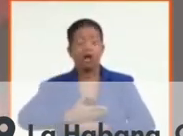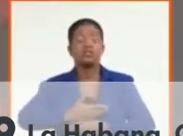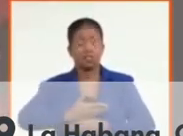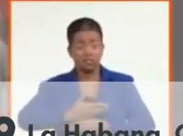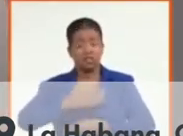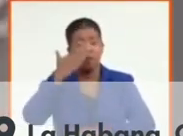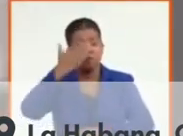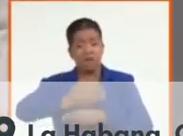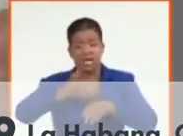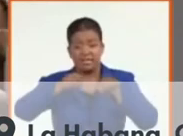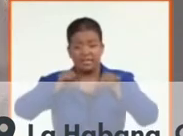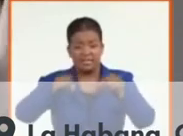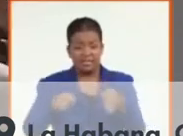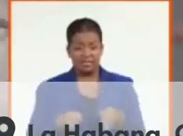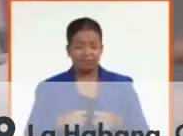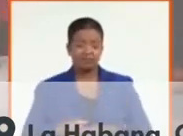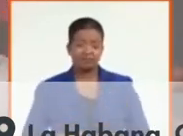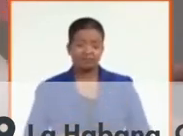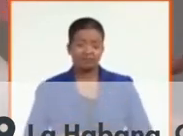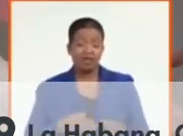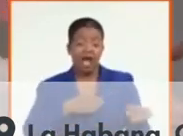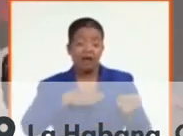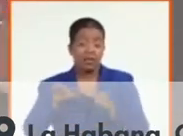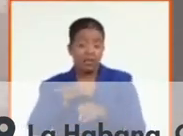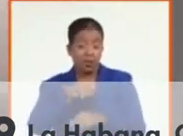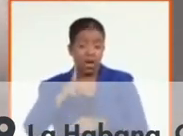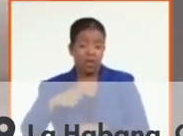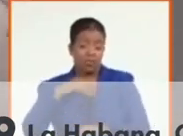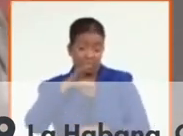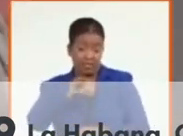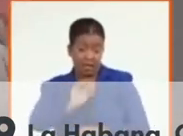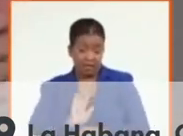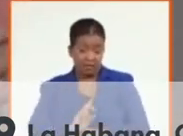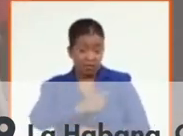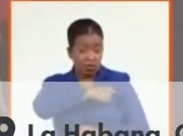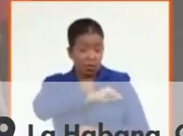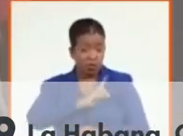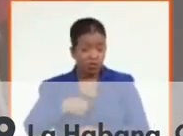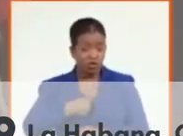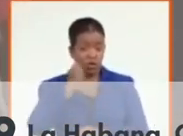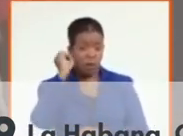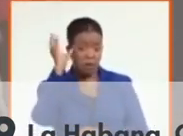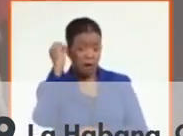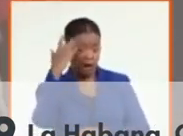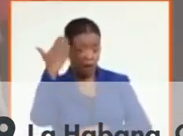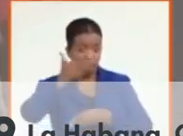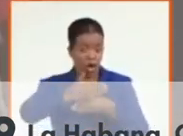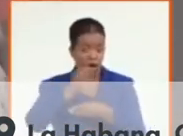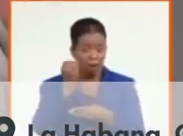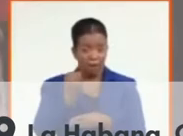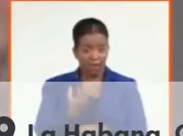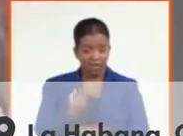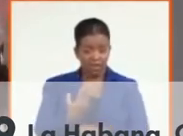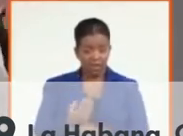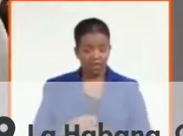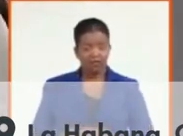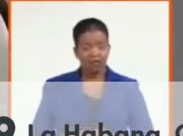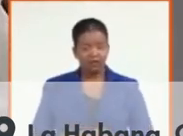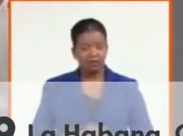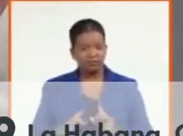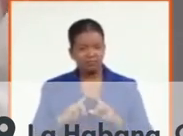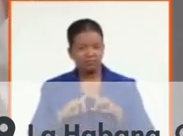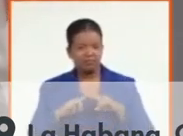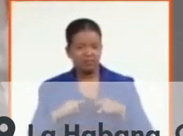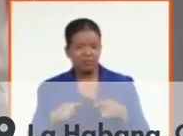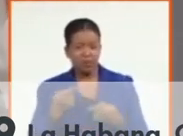bueno si es una justificación que nos hemos inventado para la ineficiencia del gobierno bueno porque no nos quitan